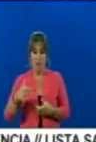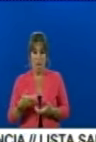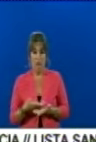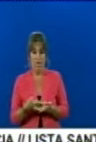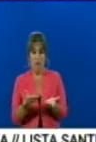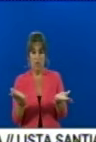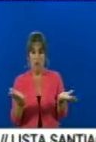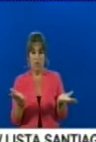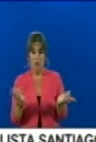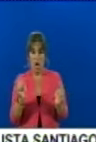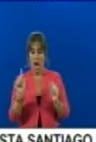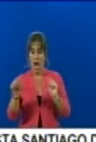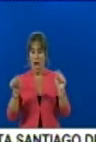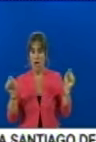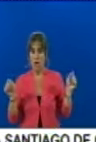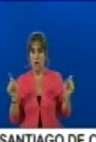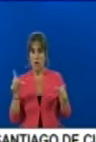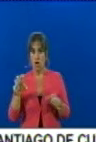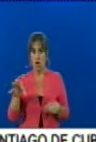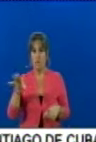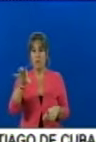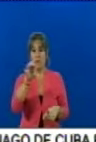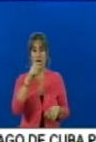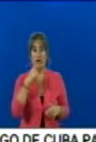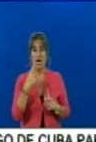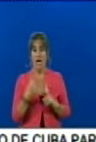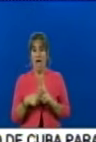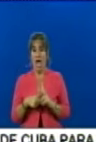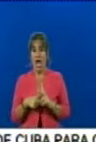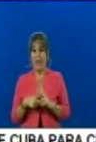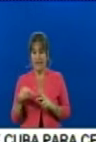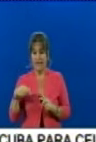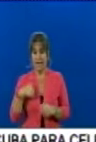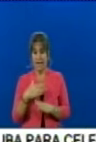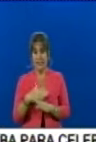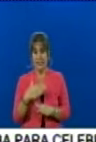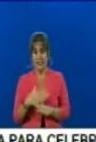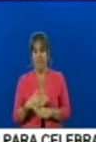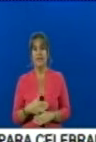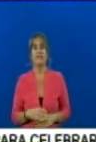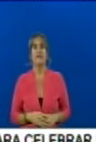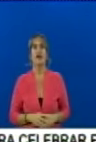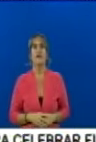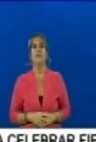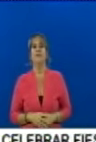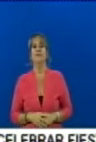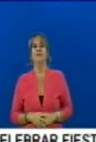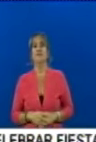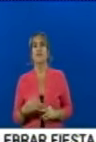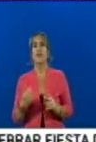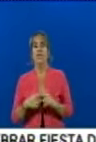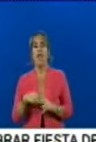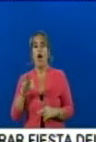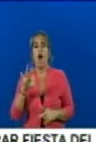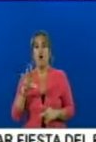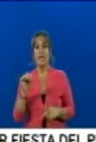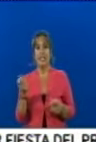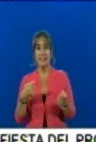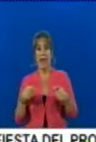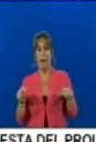continuar aquellos puntos de ventas y mercados de 31 mercados que tenemos en el municipio cabecera y 80 puntos de